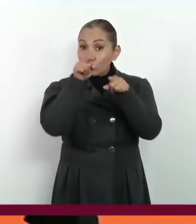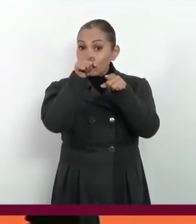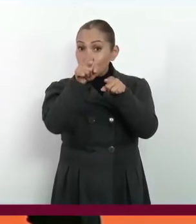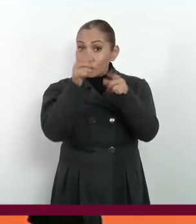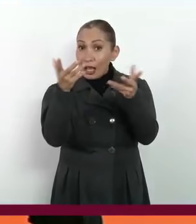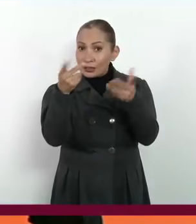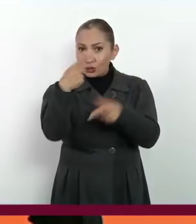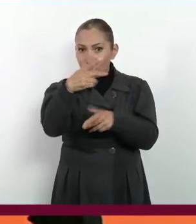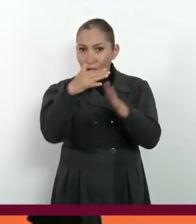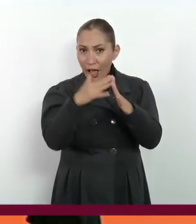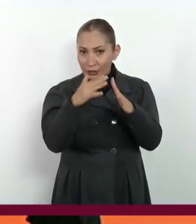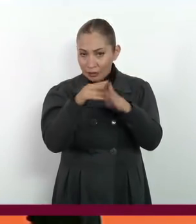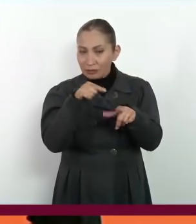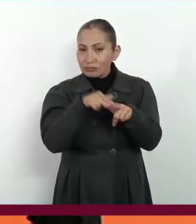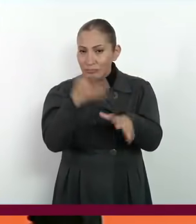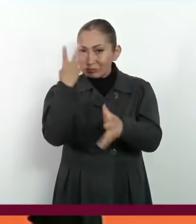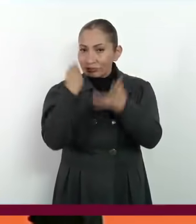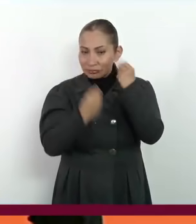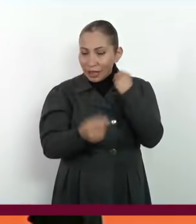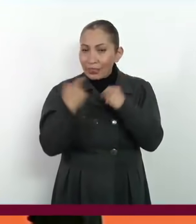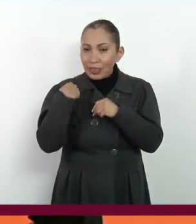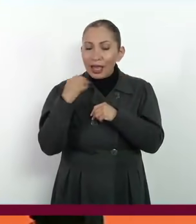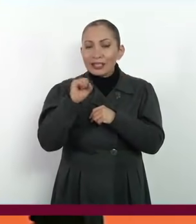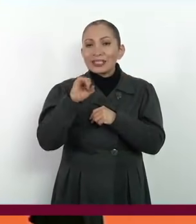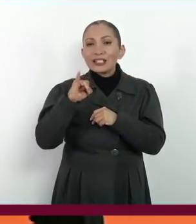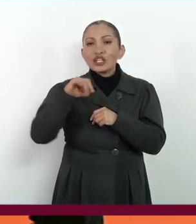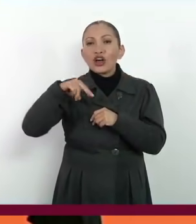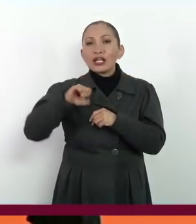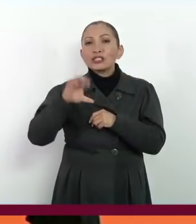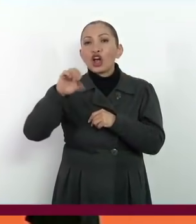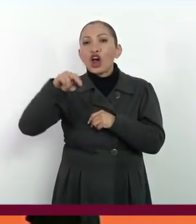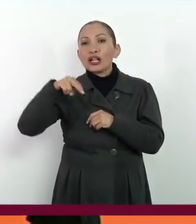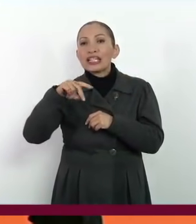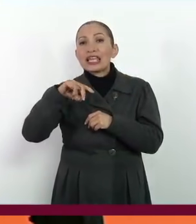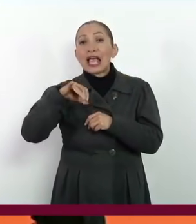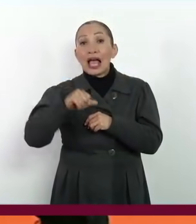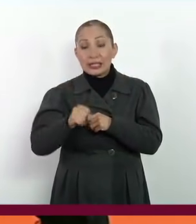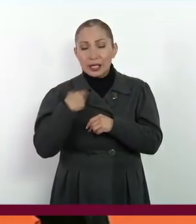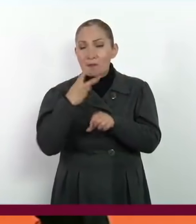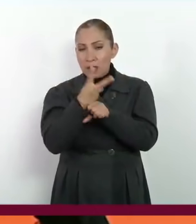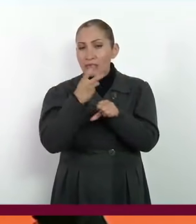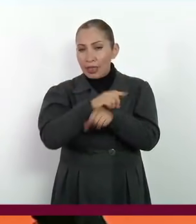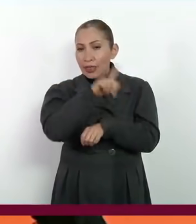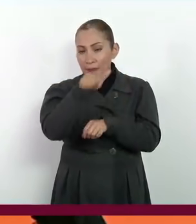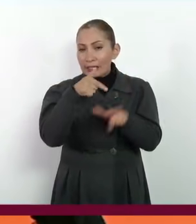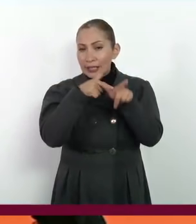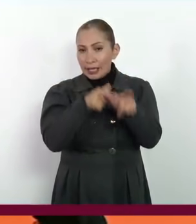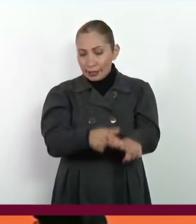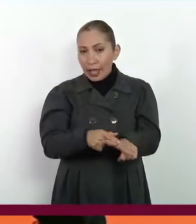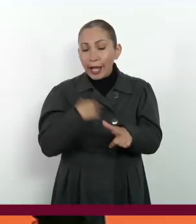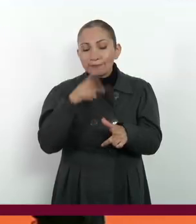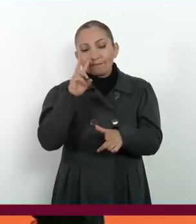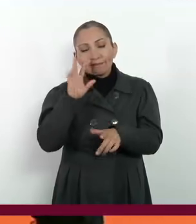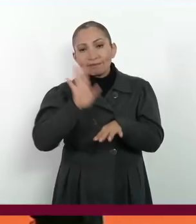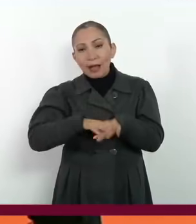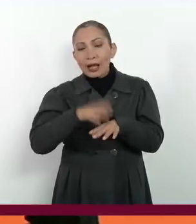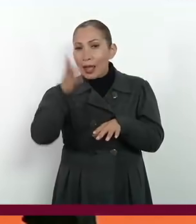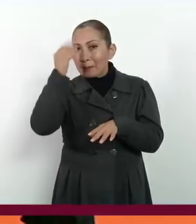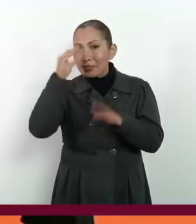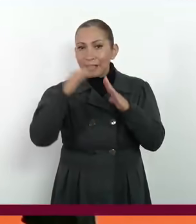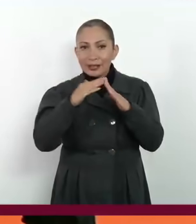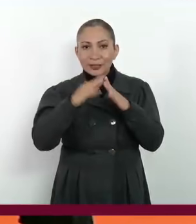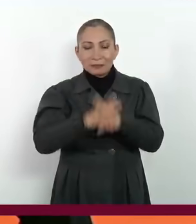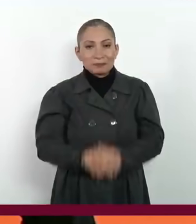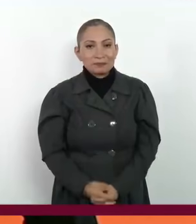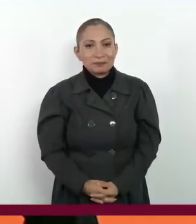Ahora les toca a ustedes desde casa seguir aprendiendo de las secciones cónicas. Las y los invitamos a continuar con la programación